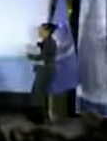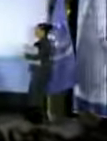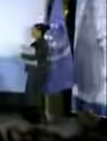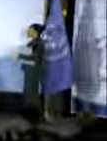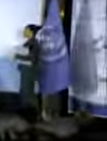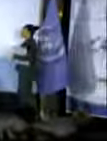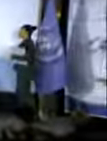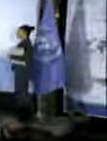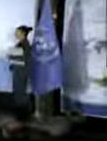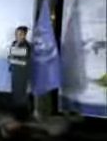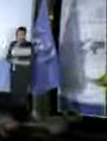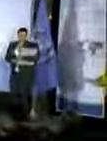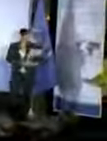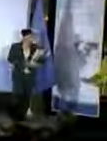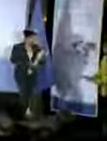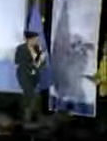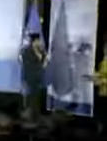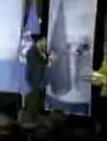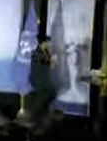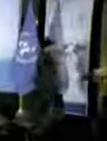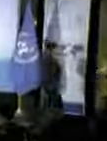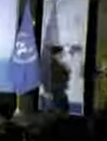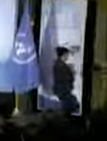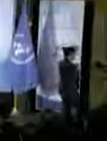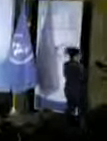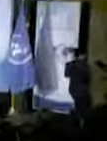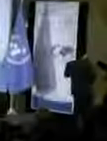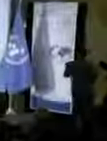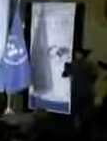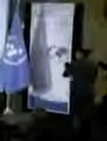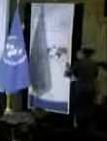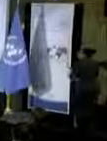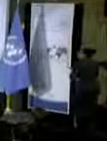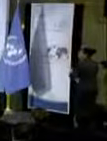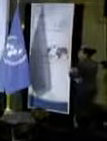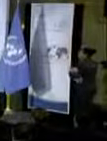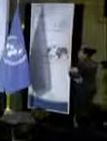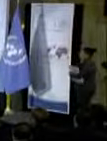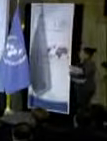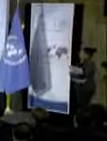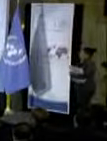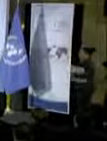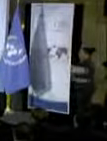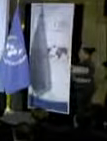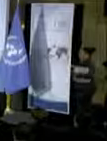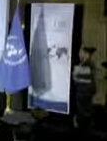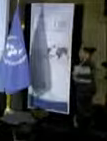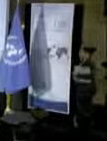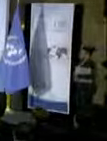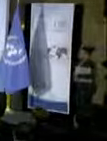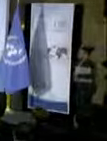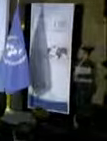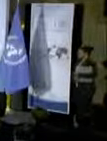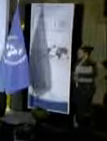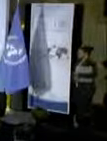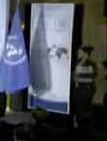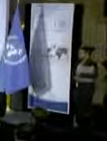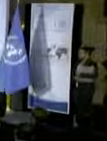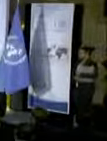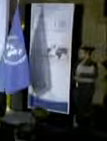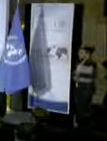despedida. Más que un mensaje, es un comercial. No hay política